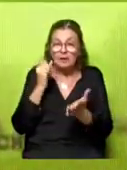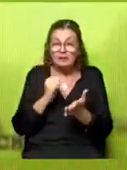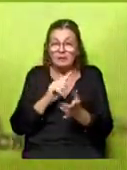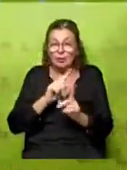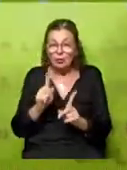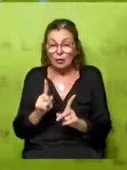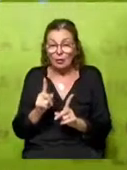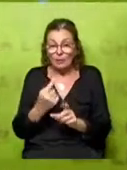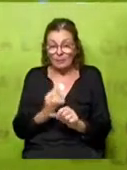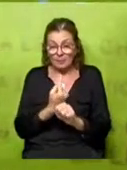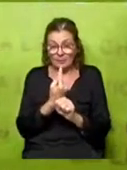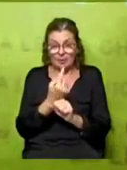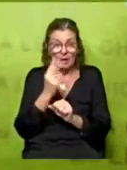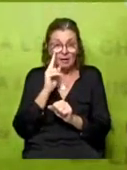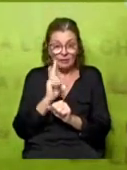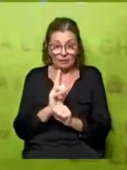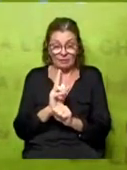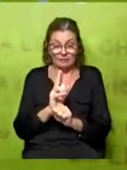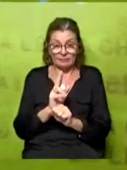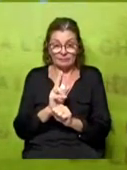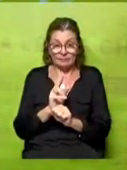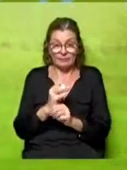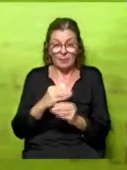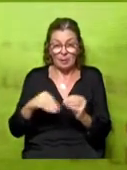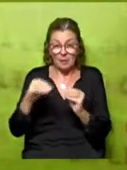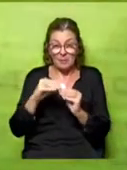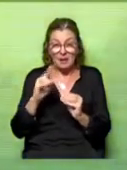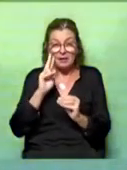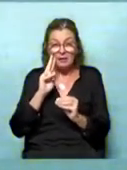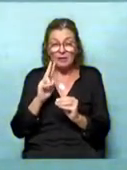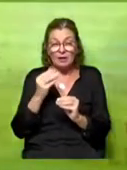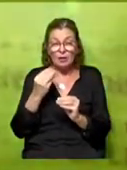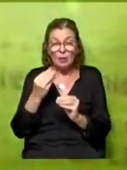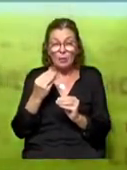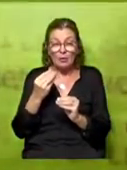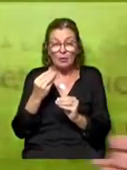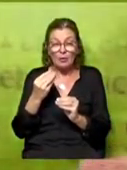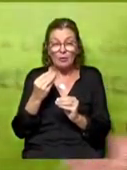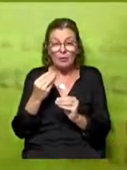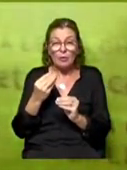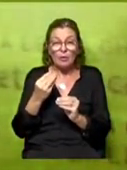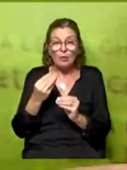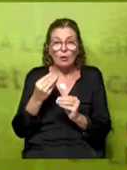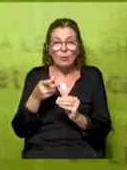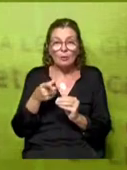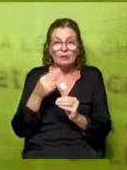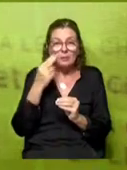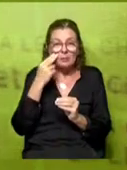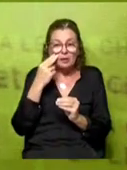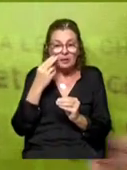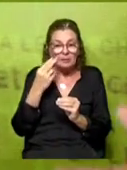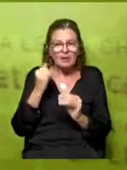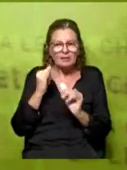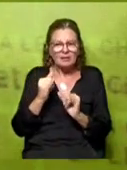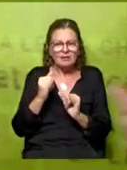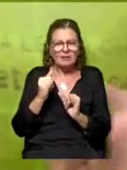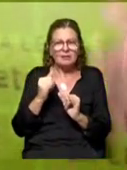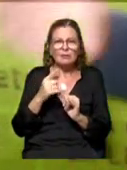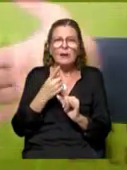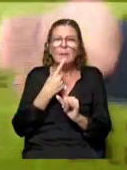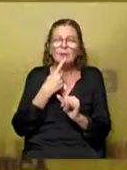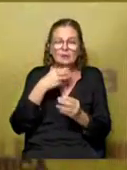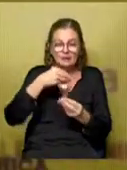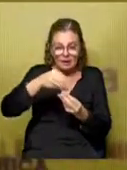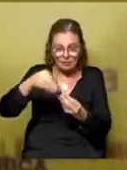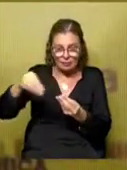Entonces, primero hay que ver si son perjudiciales o no. Pero además ver en qué medida son perjudiciales, cuál es la magnitud de ese perjuicio si lo hay. Porque si me dicen que una política